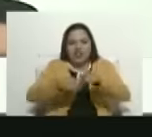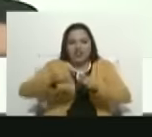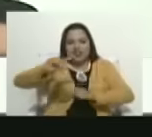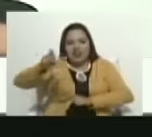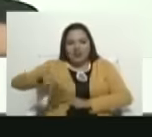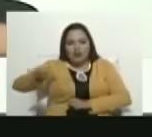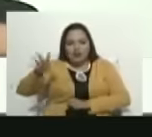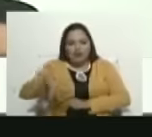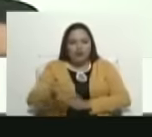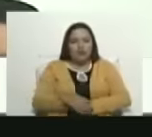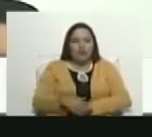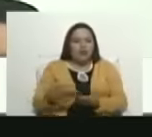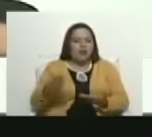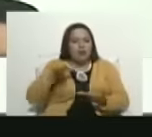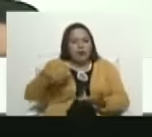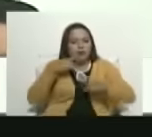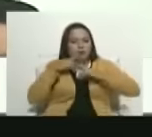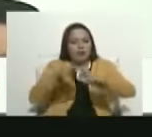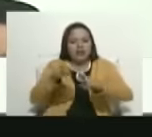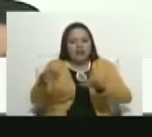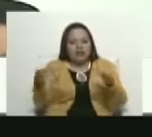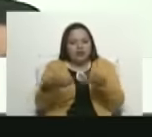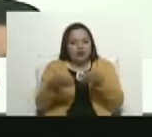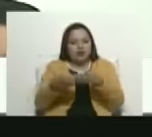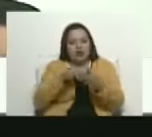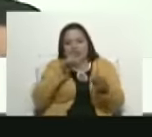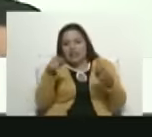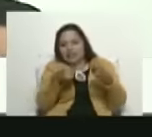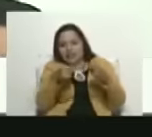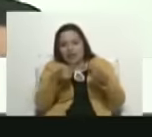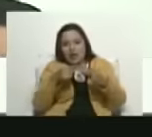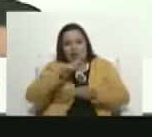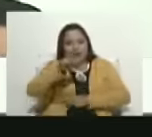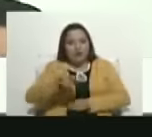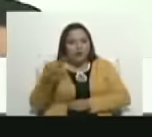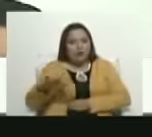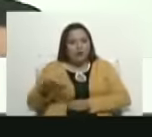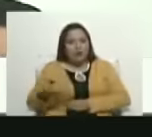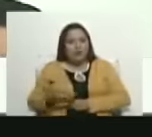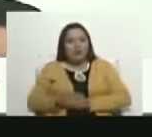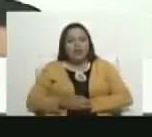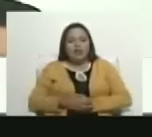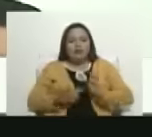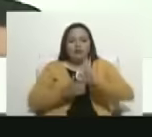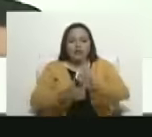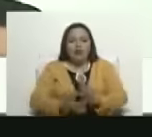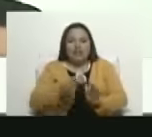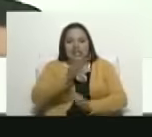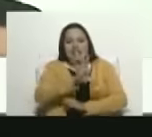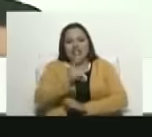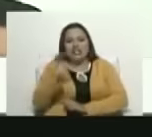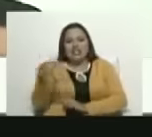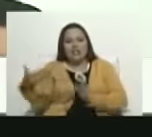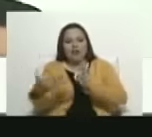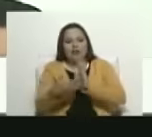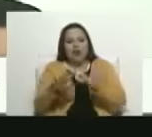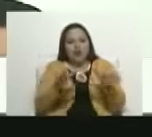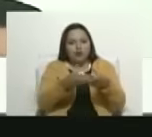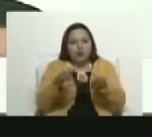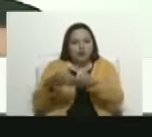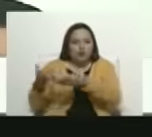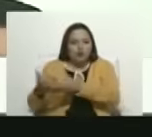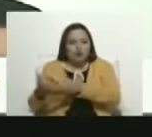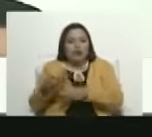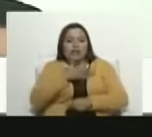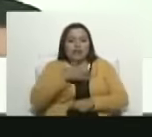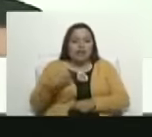responder a este sector? Y la tercera pregunta, es importante resaltar que más de 500.000 organizaciones han